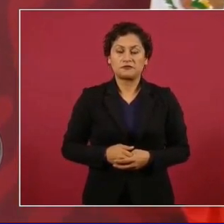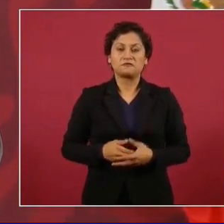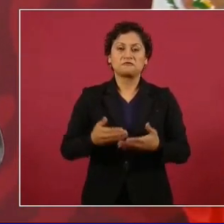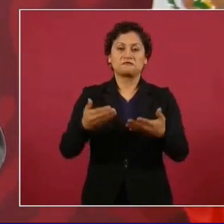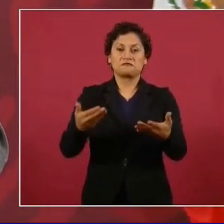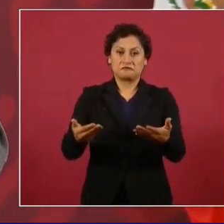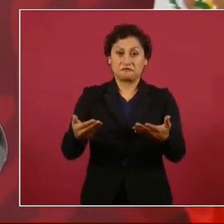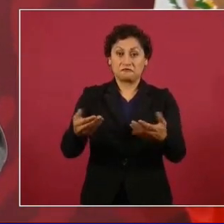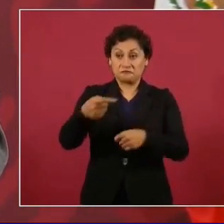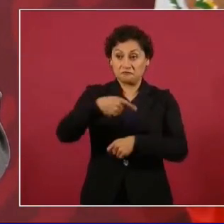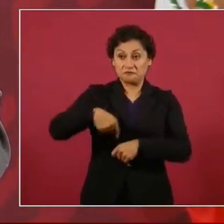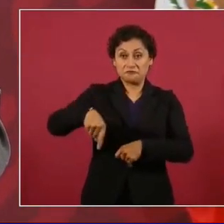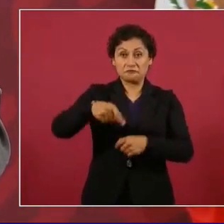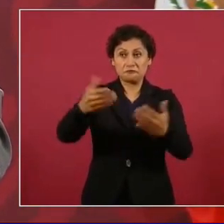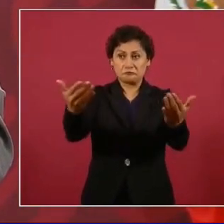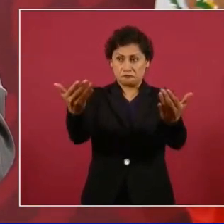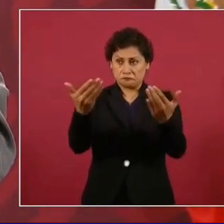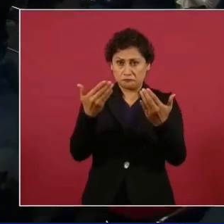mesas redondas.